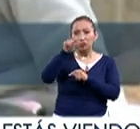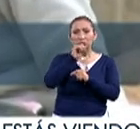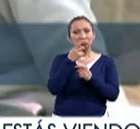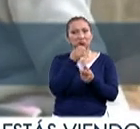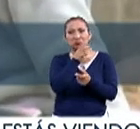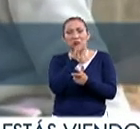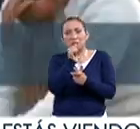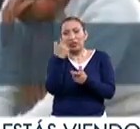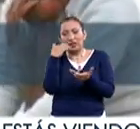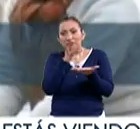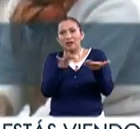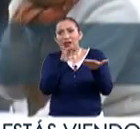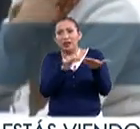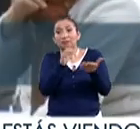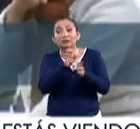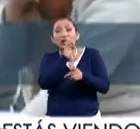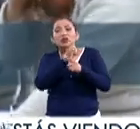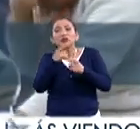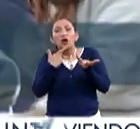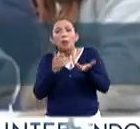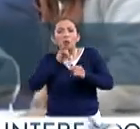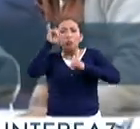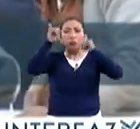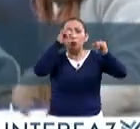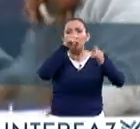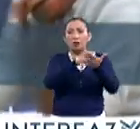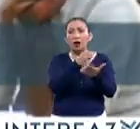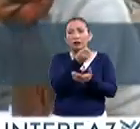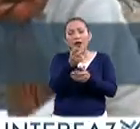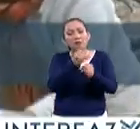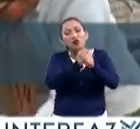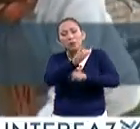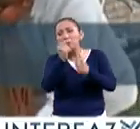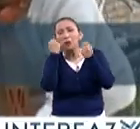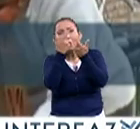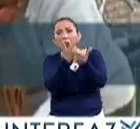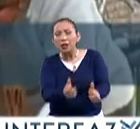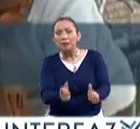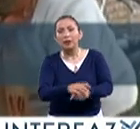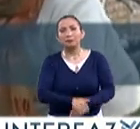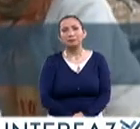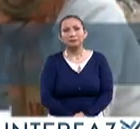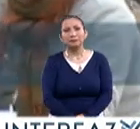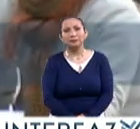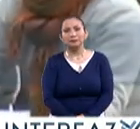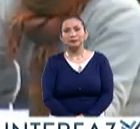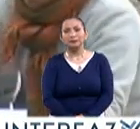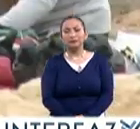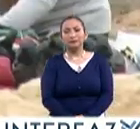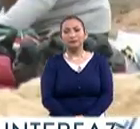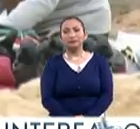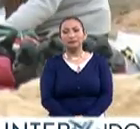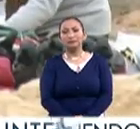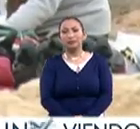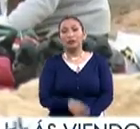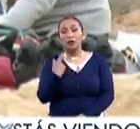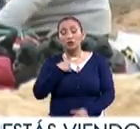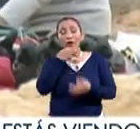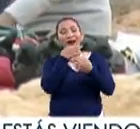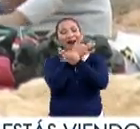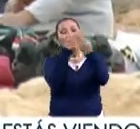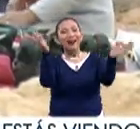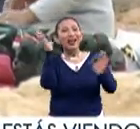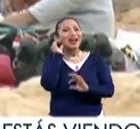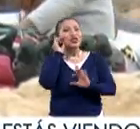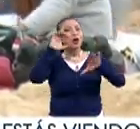Lao, and they can also not read and write. So they're basically cut off from any type of information. Con sus transmisiones,